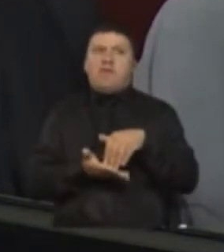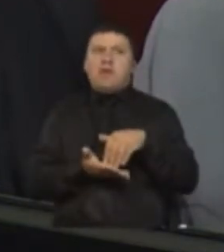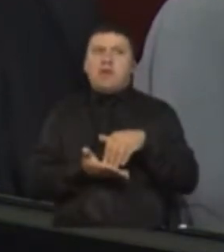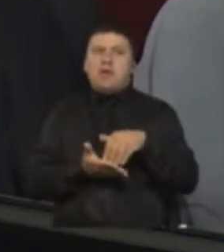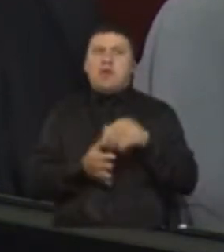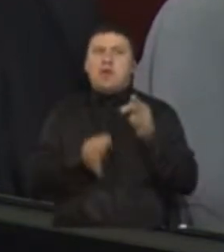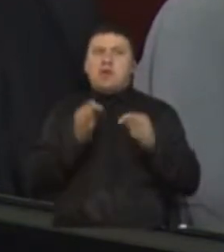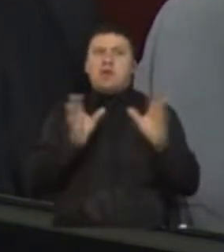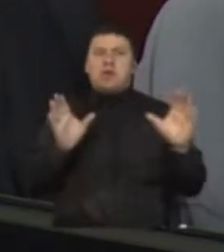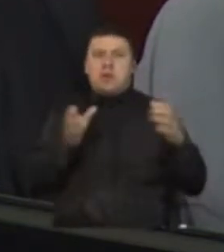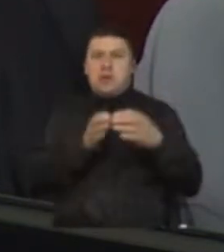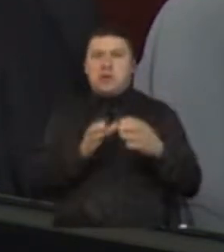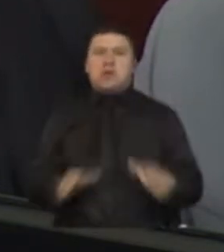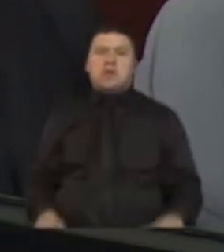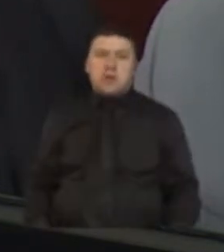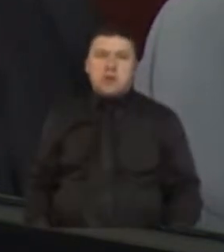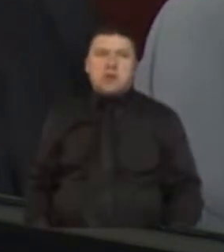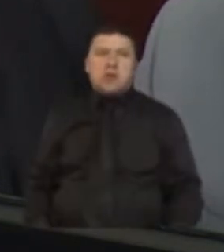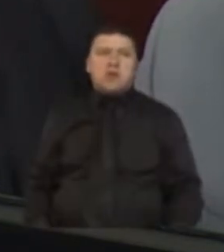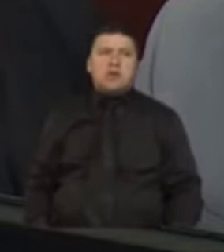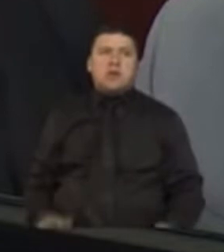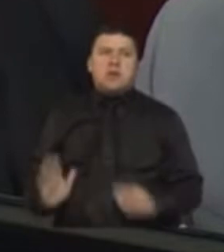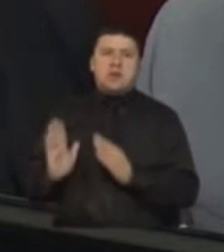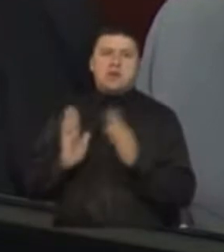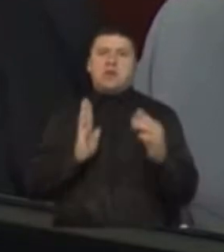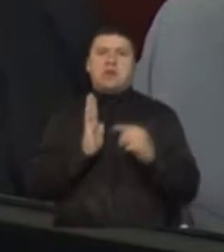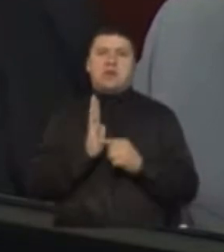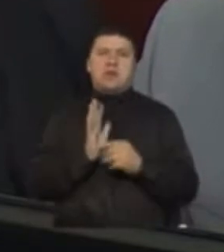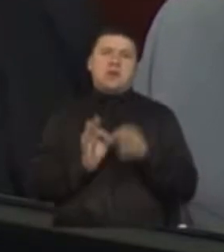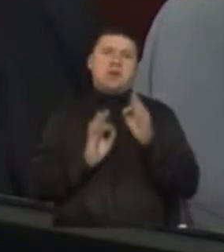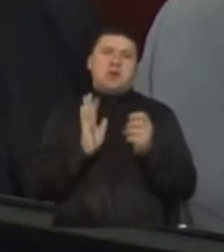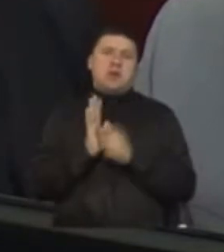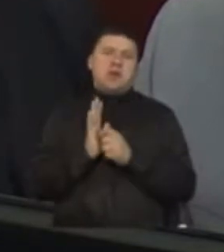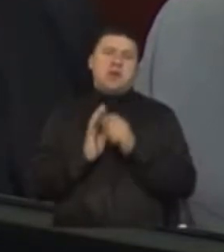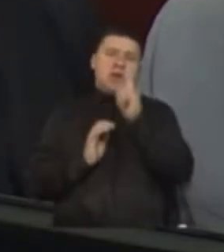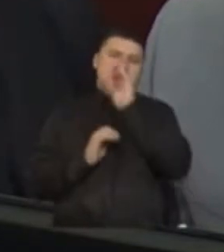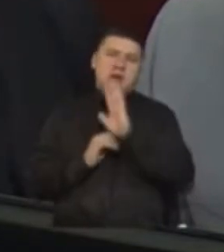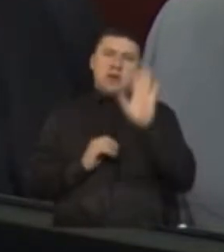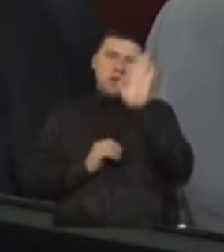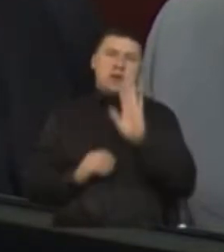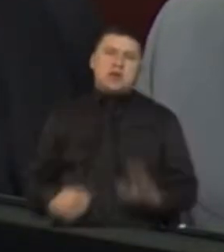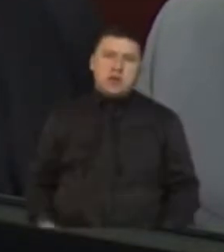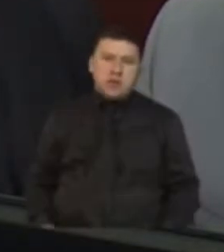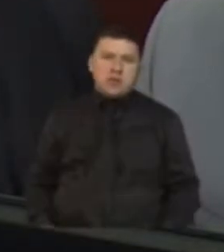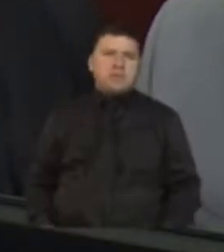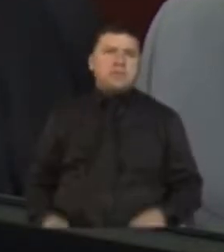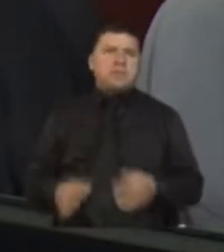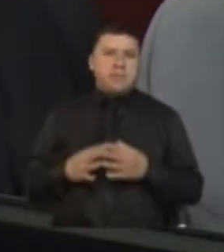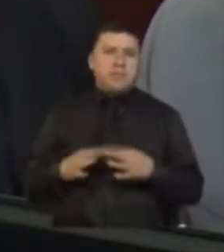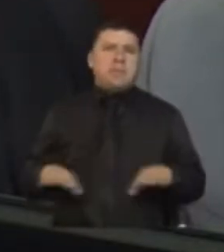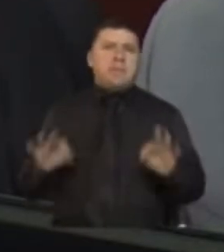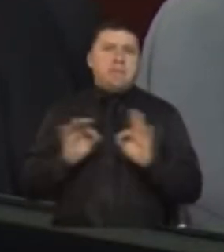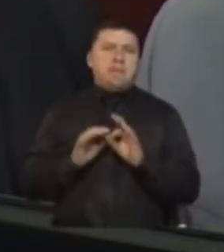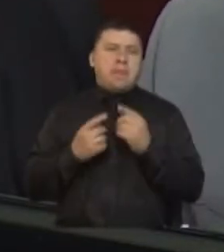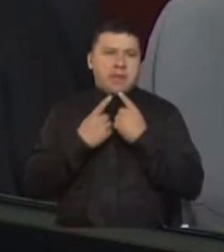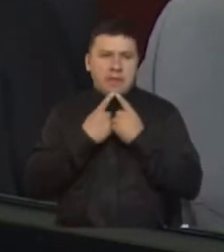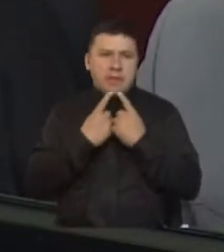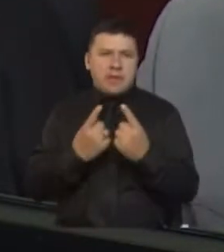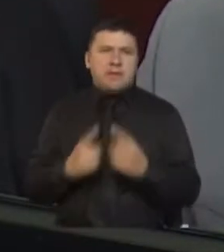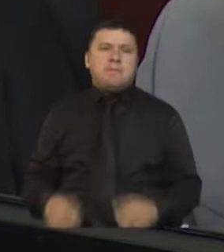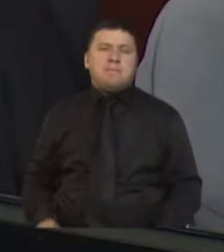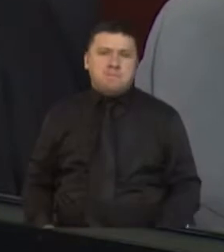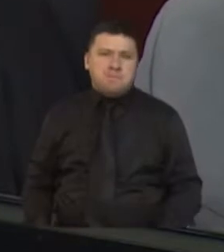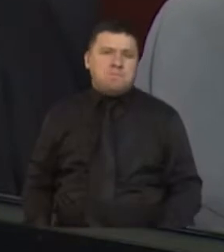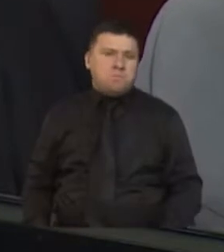las jurisdicciones y de los ordenamientos jurídicos nacionales. Es muy importante decir